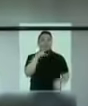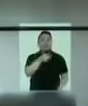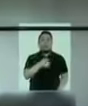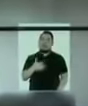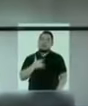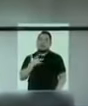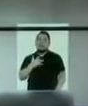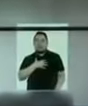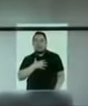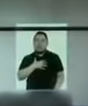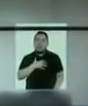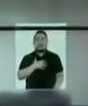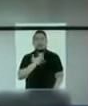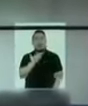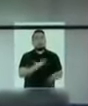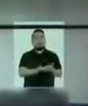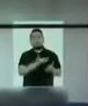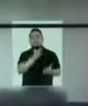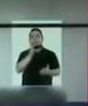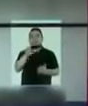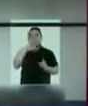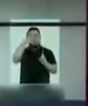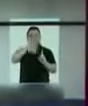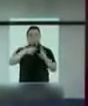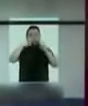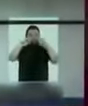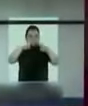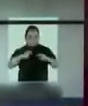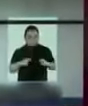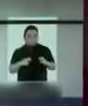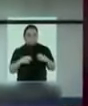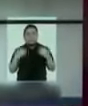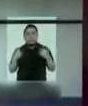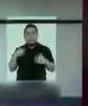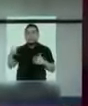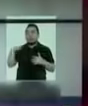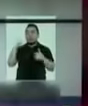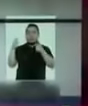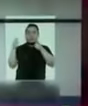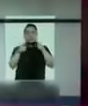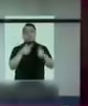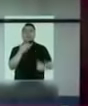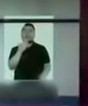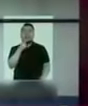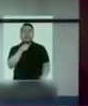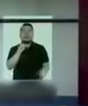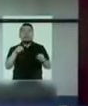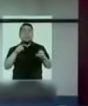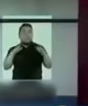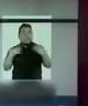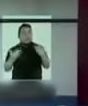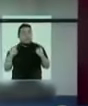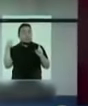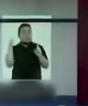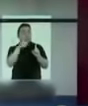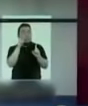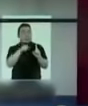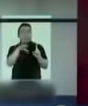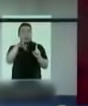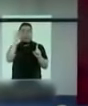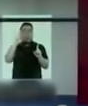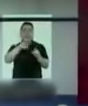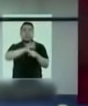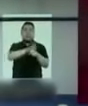La señora habla otra vez de la mutación, que es más peligrosa, y dice, hay que mantener el distanciamiento.